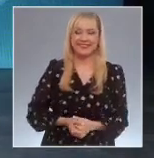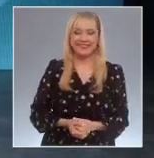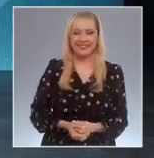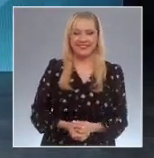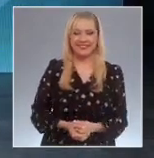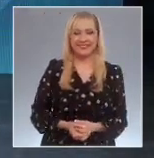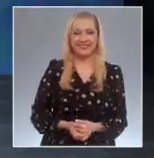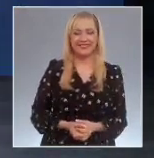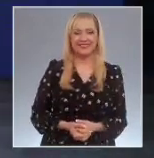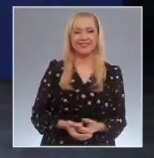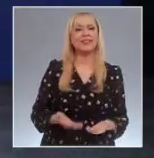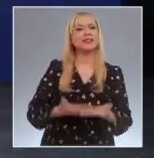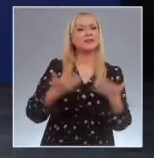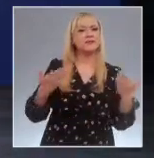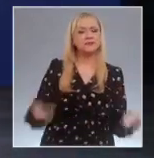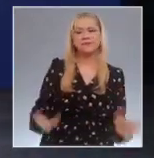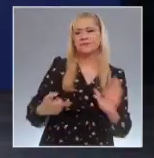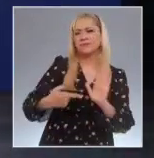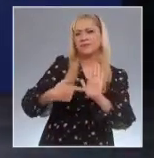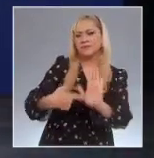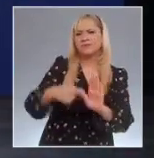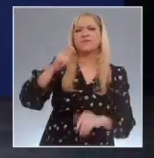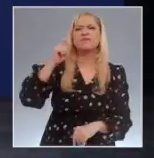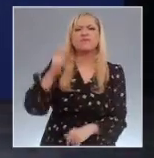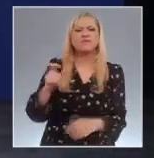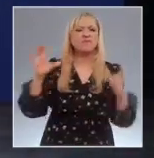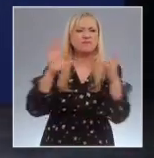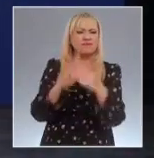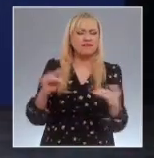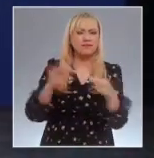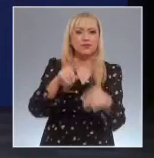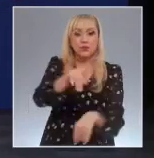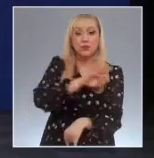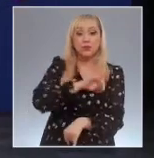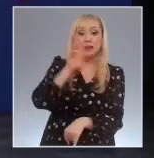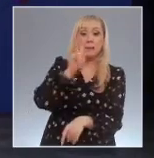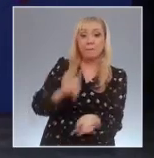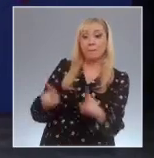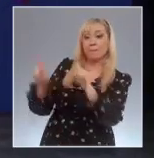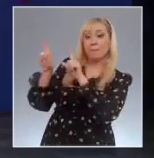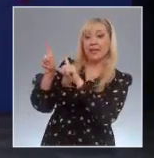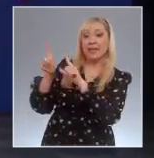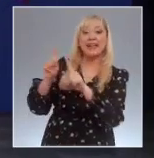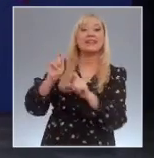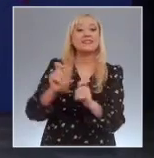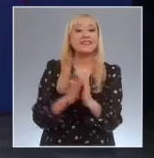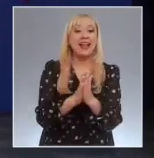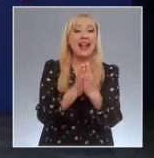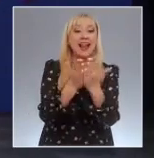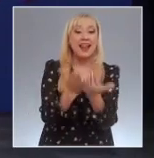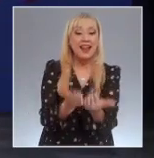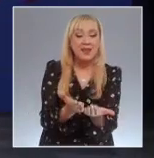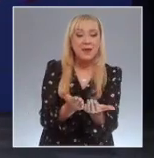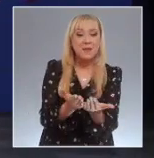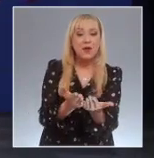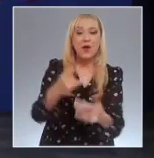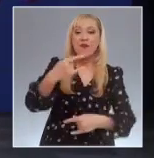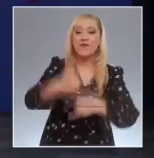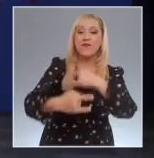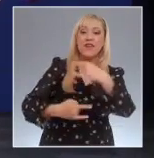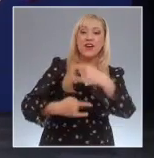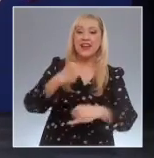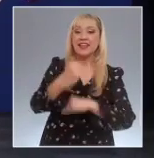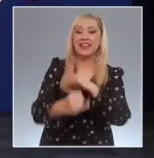Ahora le presentaremos una crónica de lo que usted podrá encontrar en esta Feria Internacional del Libro que se realiza en las instalaciones de la Sala Superior